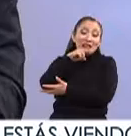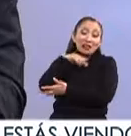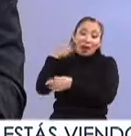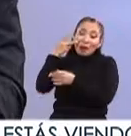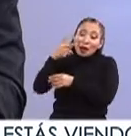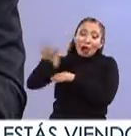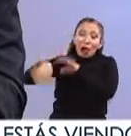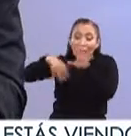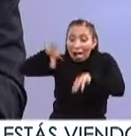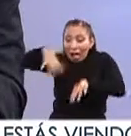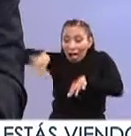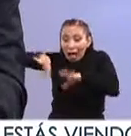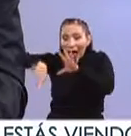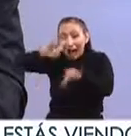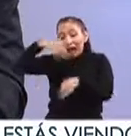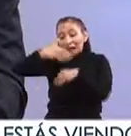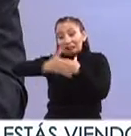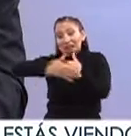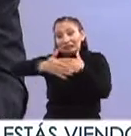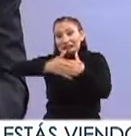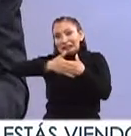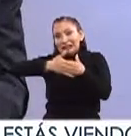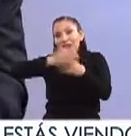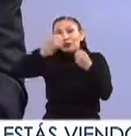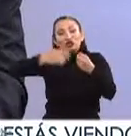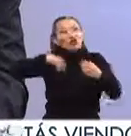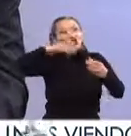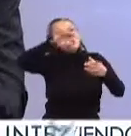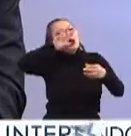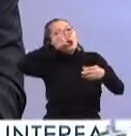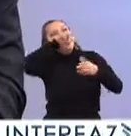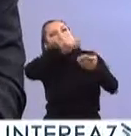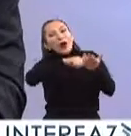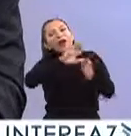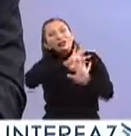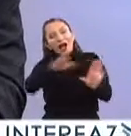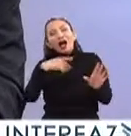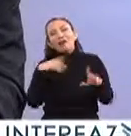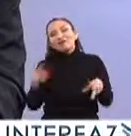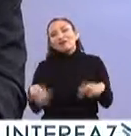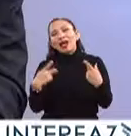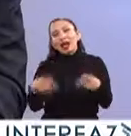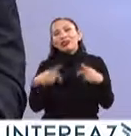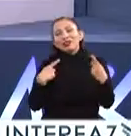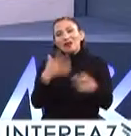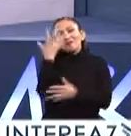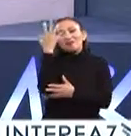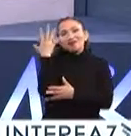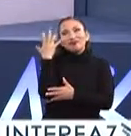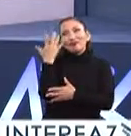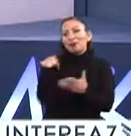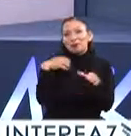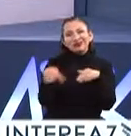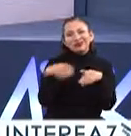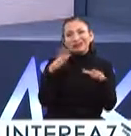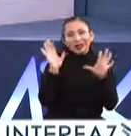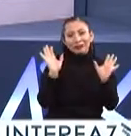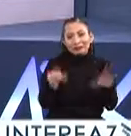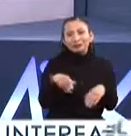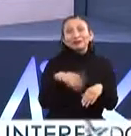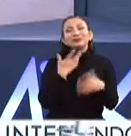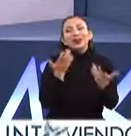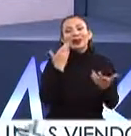la Navidad, ¿no? Ya prácticamente muchos centros comerciales ya están en ese mood, claro, también muy comercial, ¿no? Es de